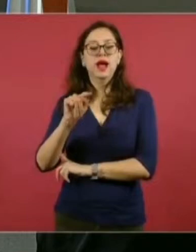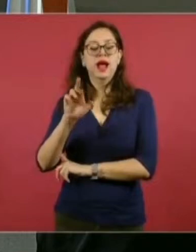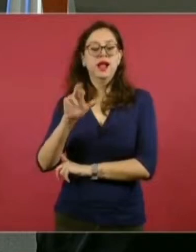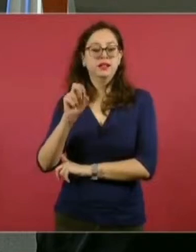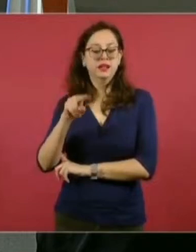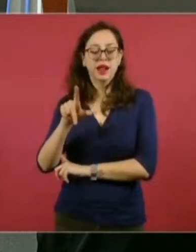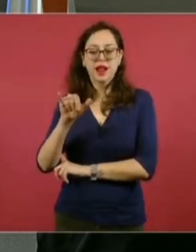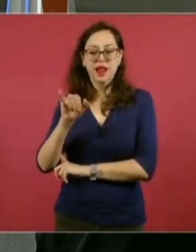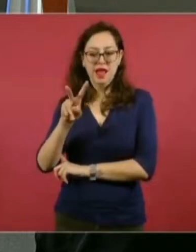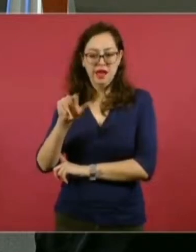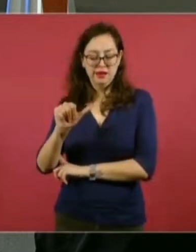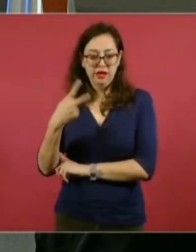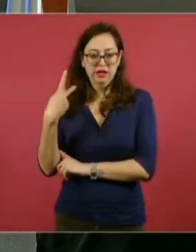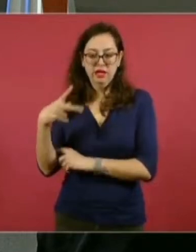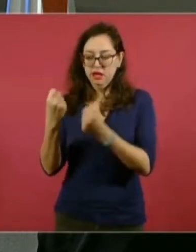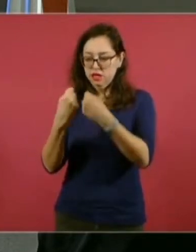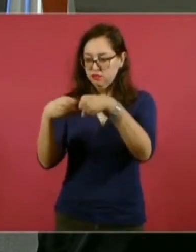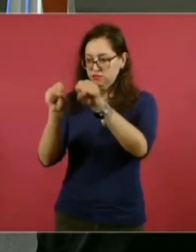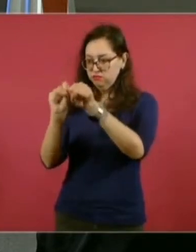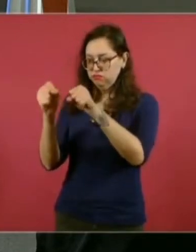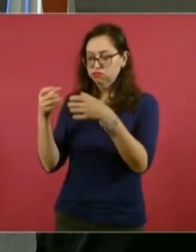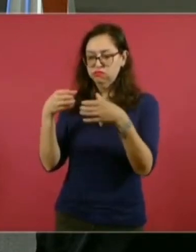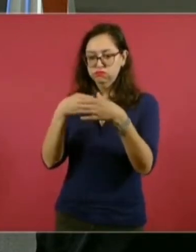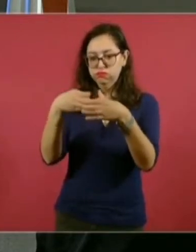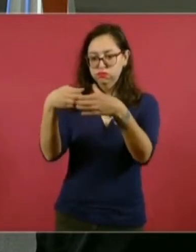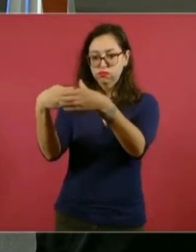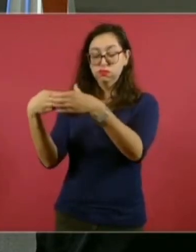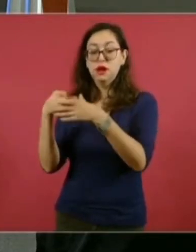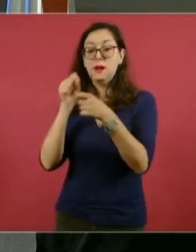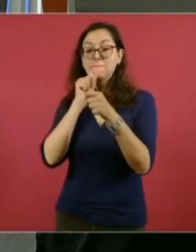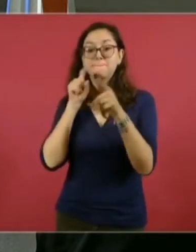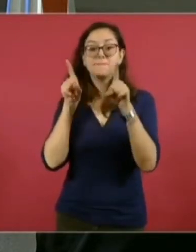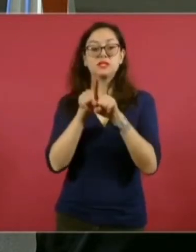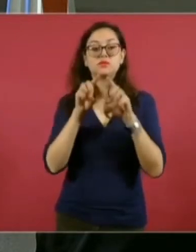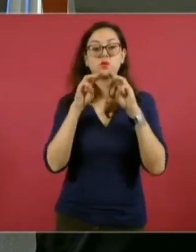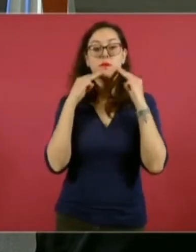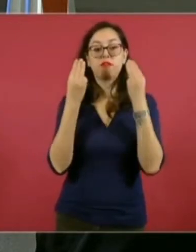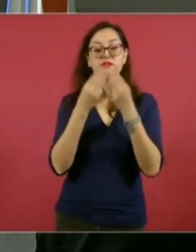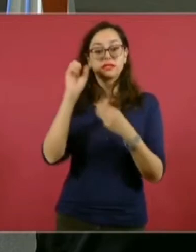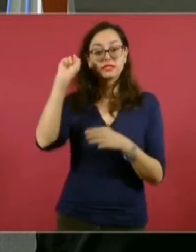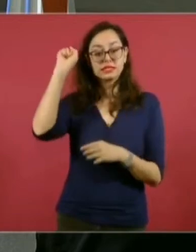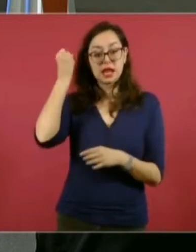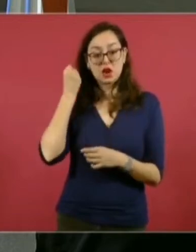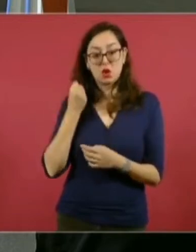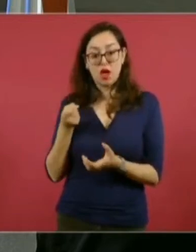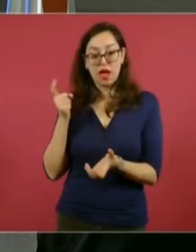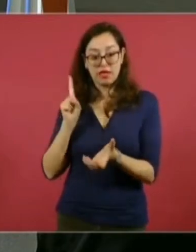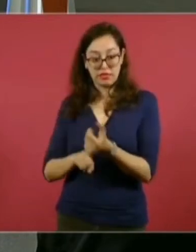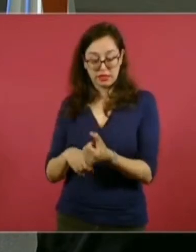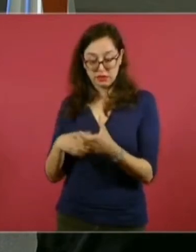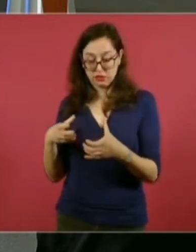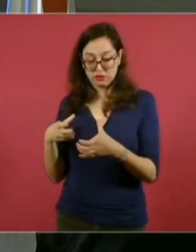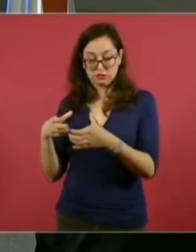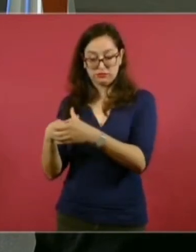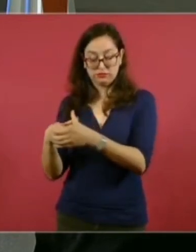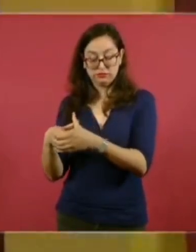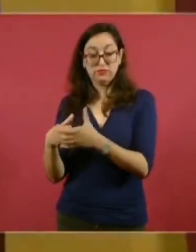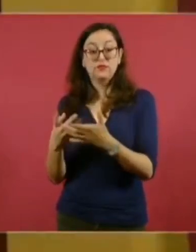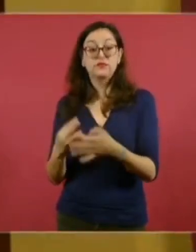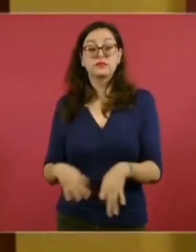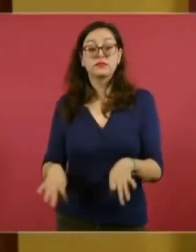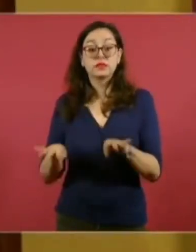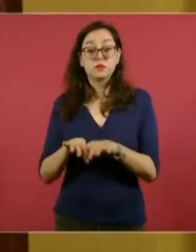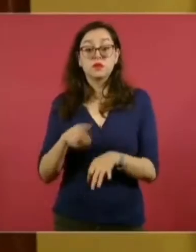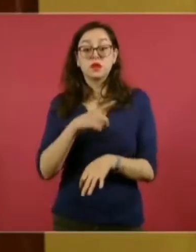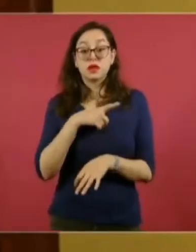sus socios, con una pequeña presencia del cartel de Sinaloa. Es significativo que en el reporte de